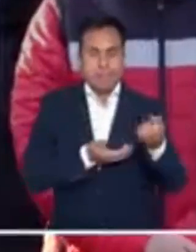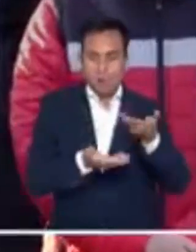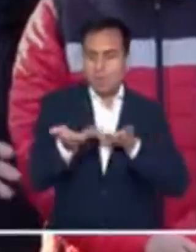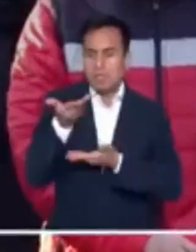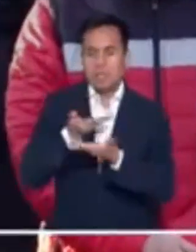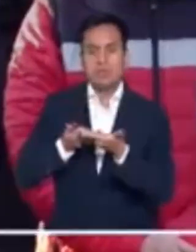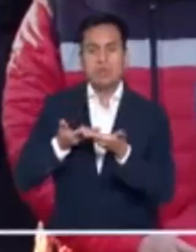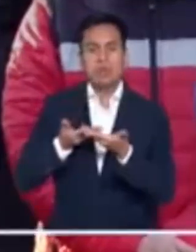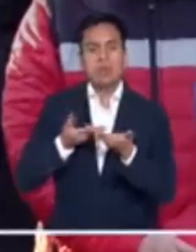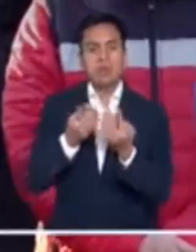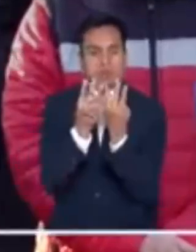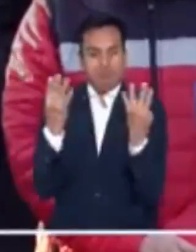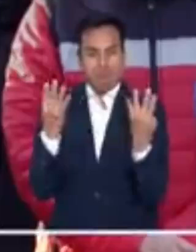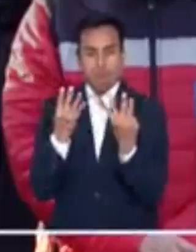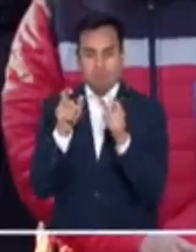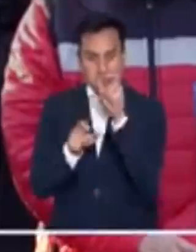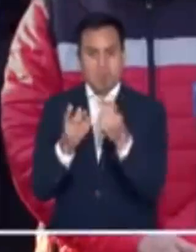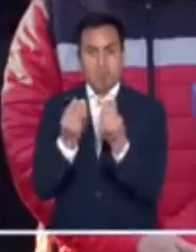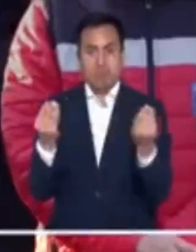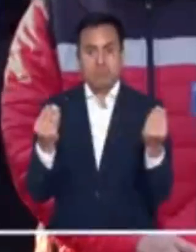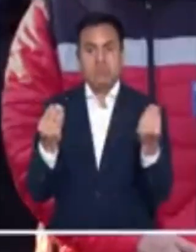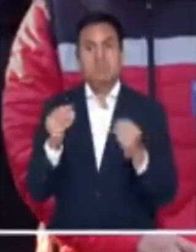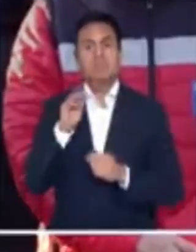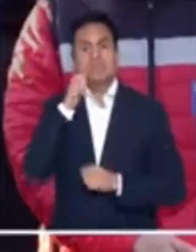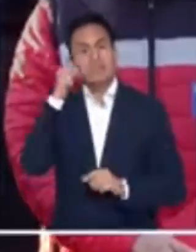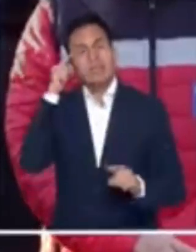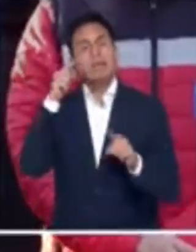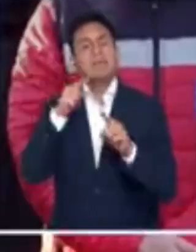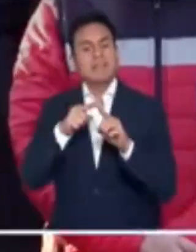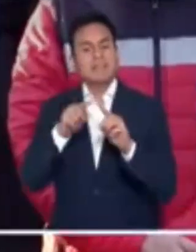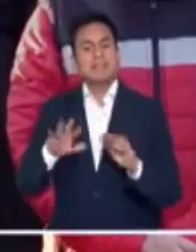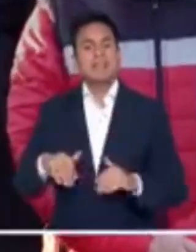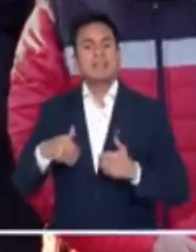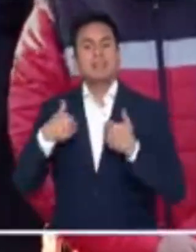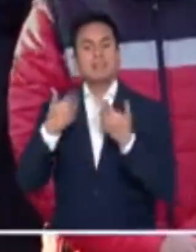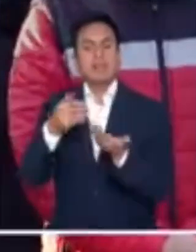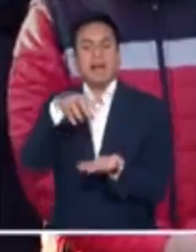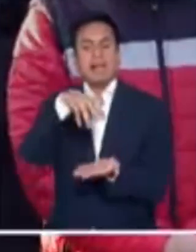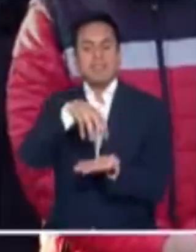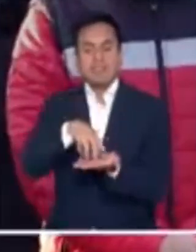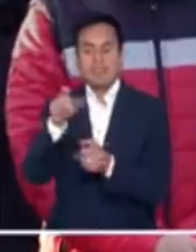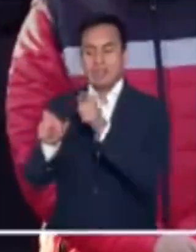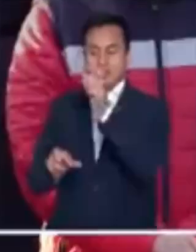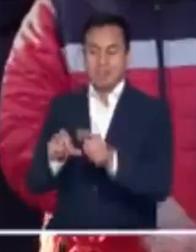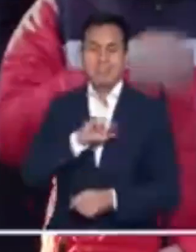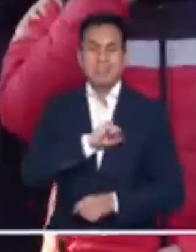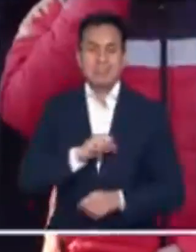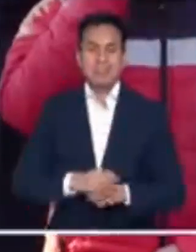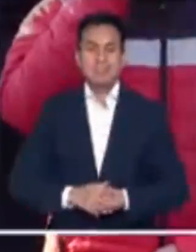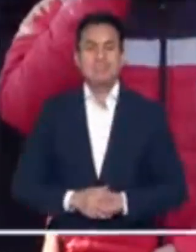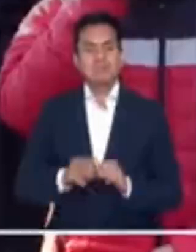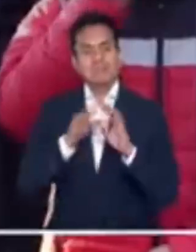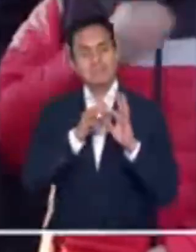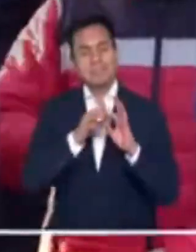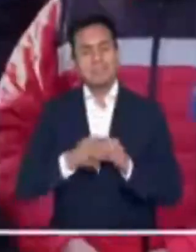colaborativo de muchos de los actores que estamos acá y que de alguna manera pretende devolver en la ciudad a las personas en Santiago.